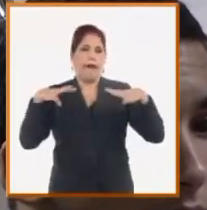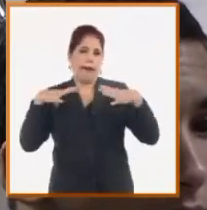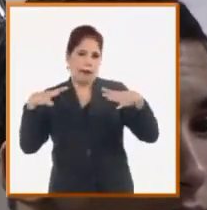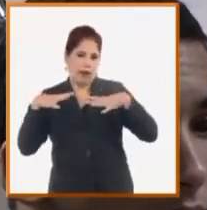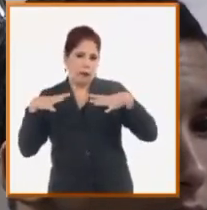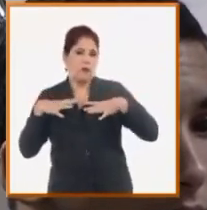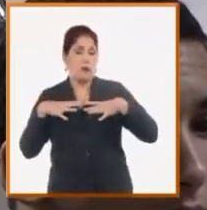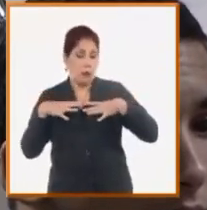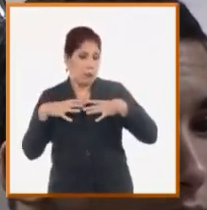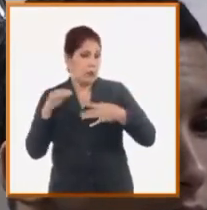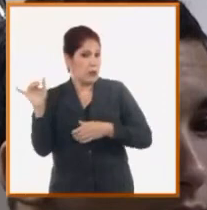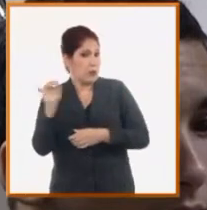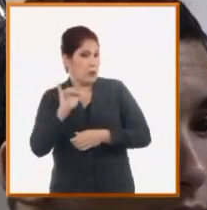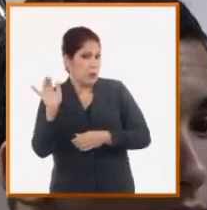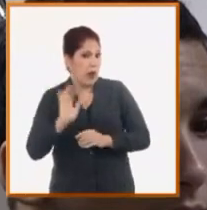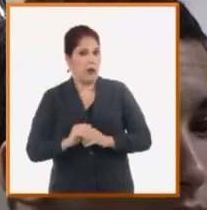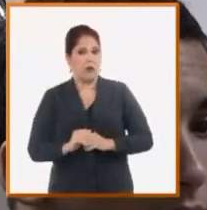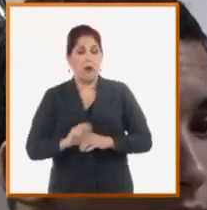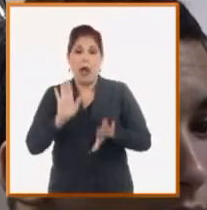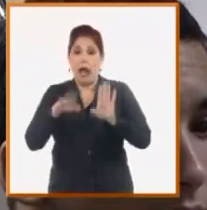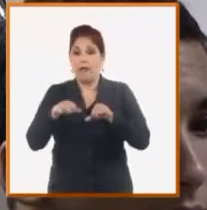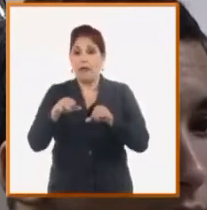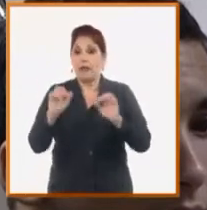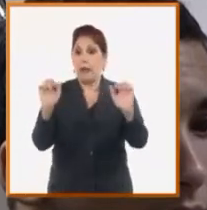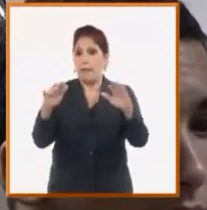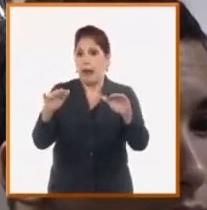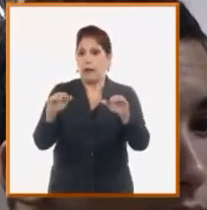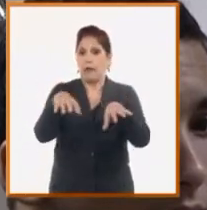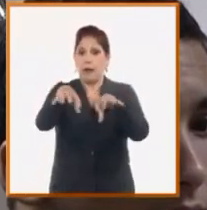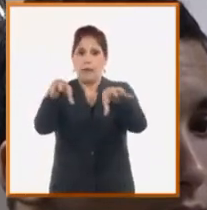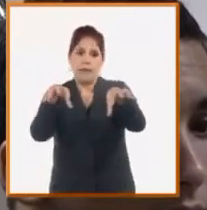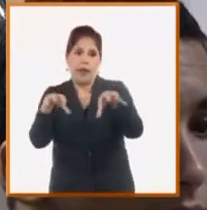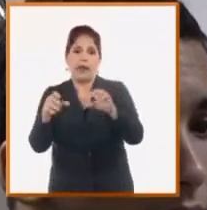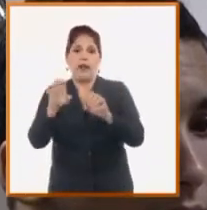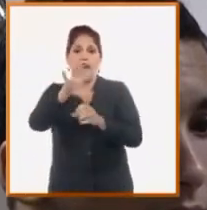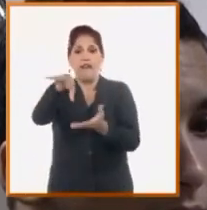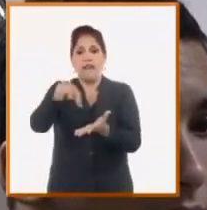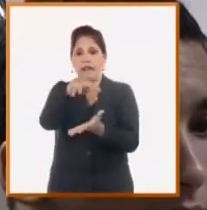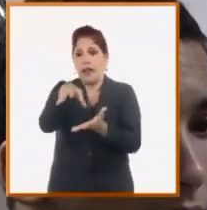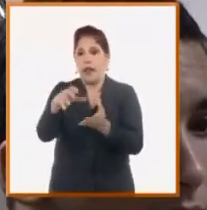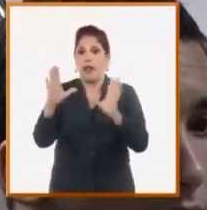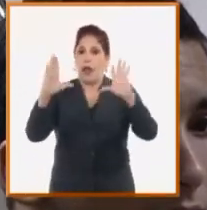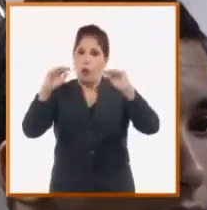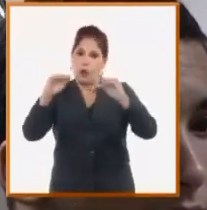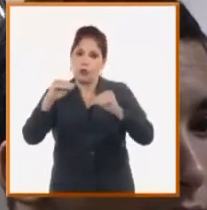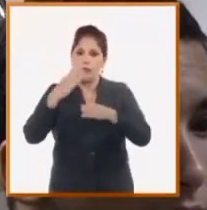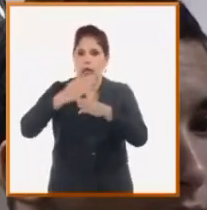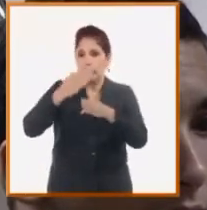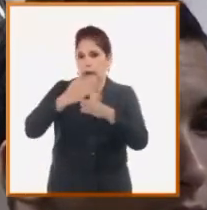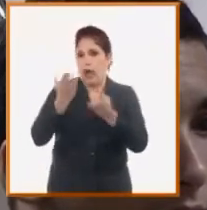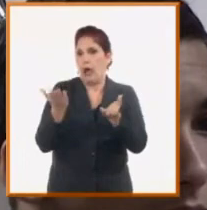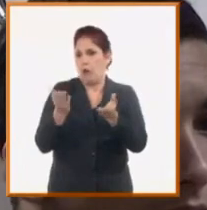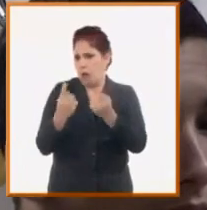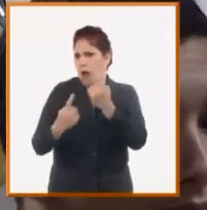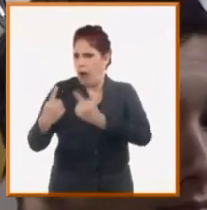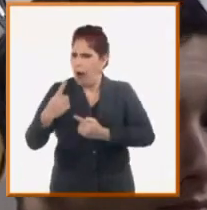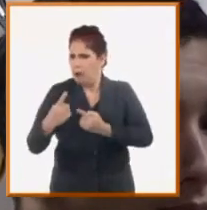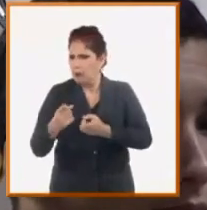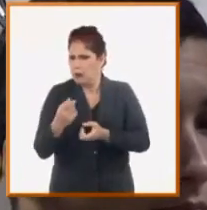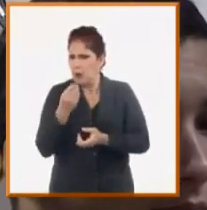en estos mercados que aparecen de forma puntual, como la feria, las noches santiagueras y demás. Existe